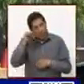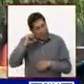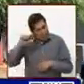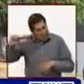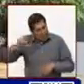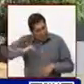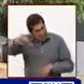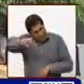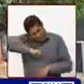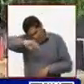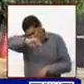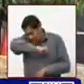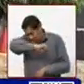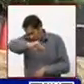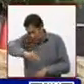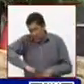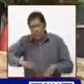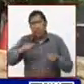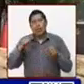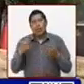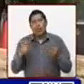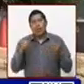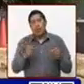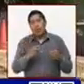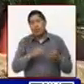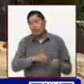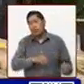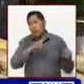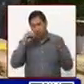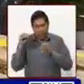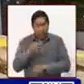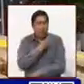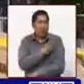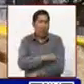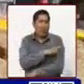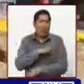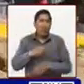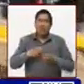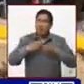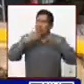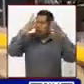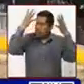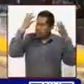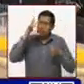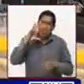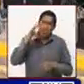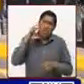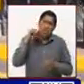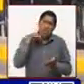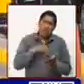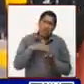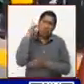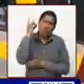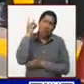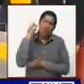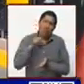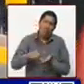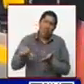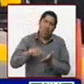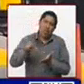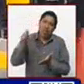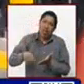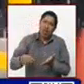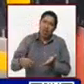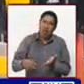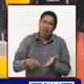están pidiendo que sean trasladadas desde el hospital. ¿Por qué? Porque tiene una deuda de más de 70 mil bolivianos. Este es su